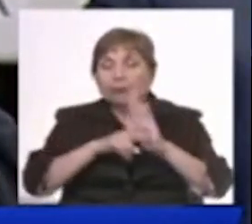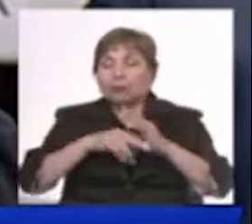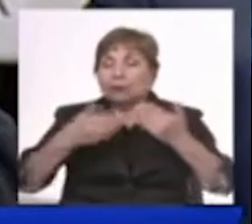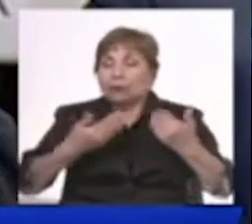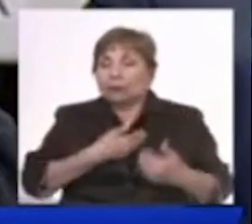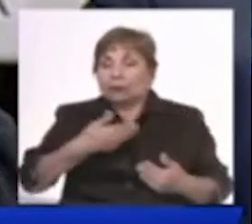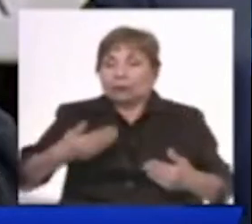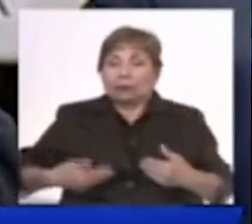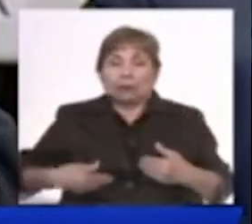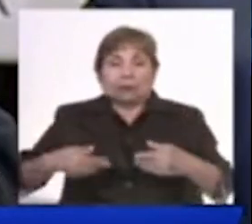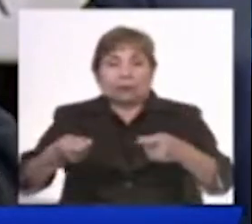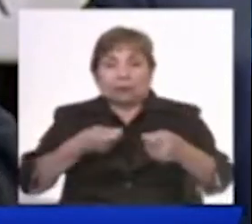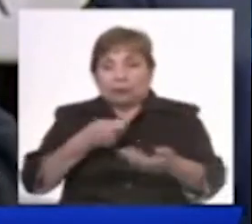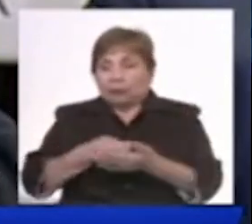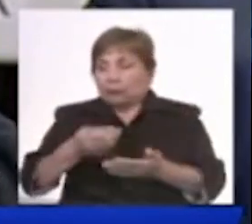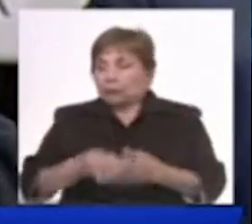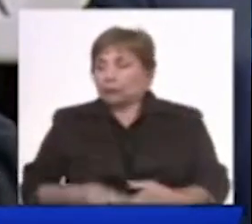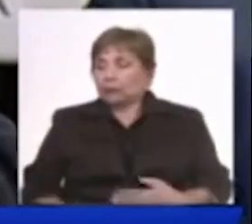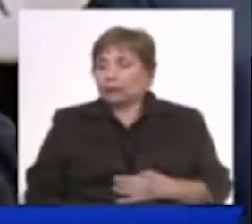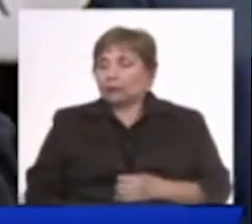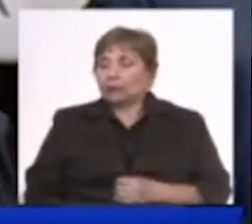con respecto a la ejecución del gasto.